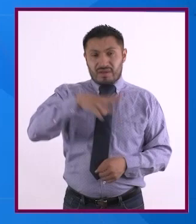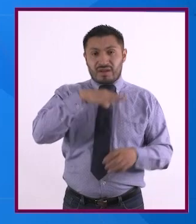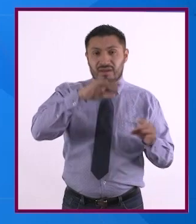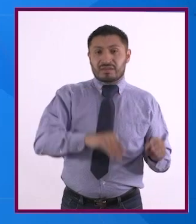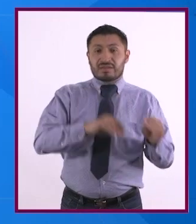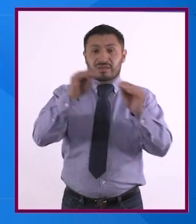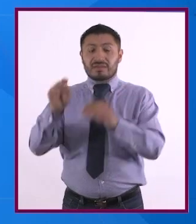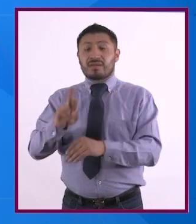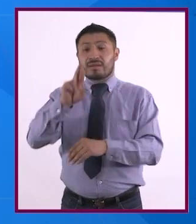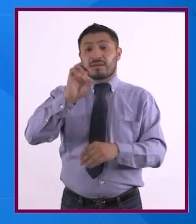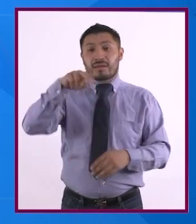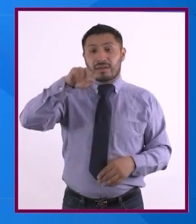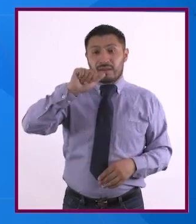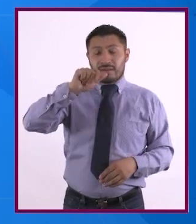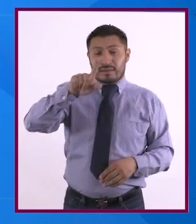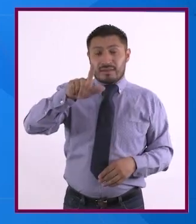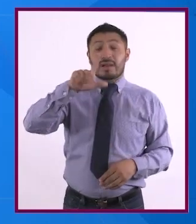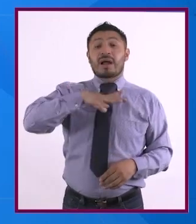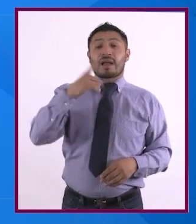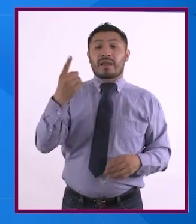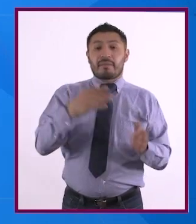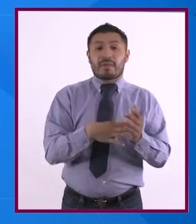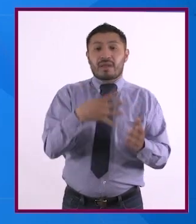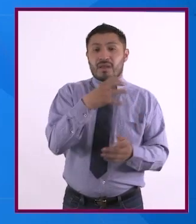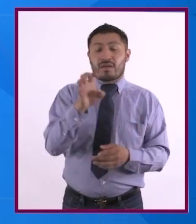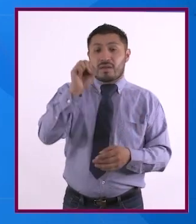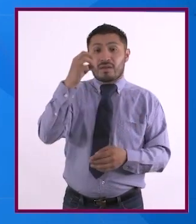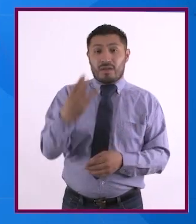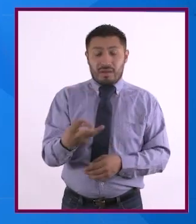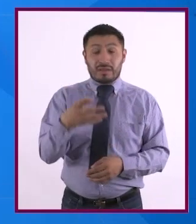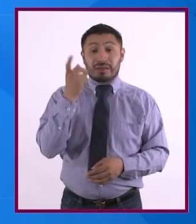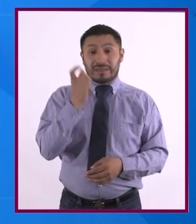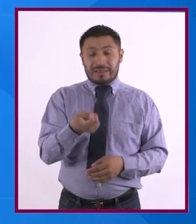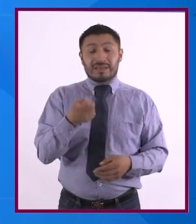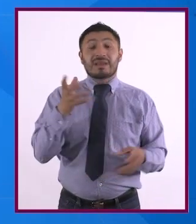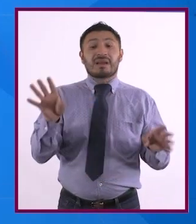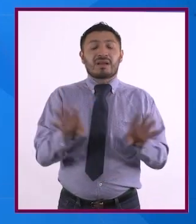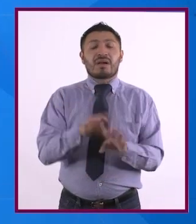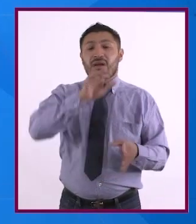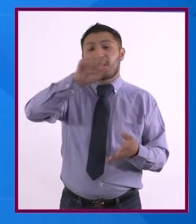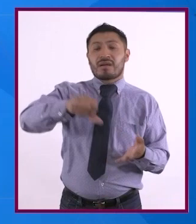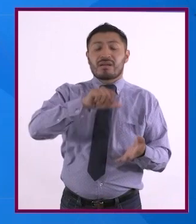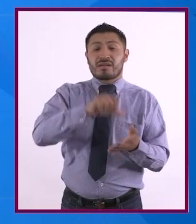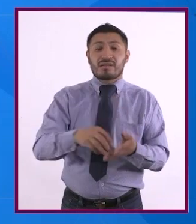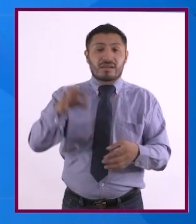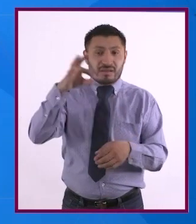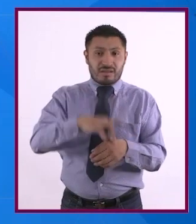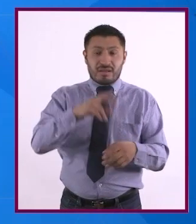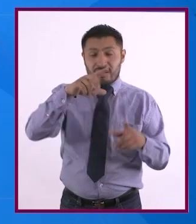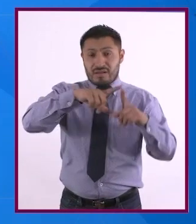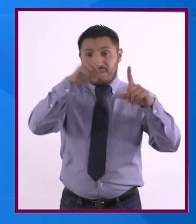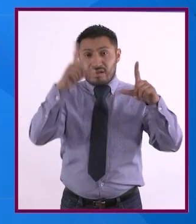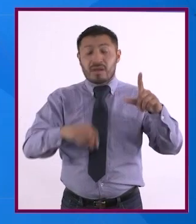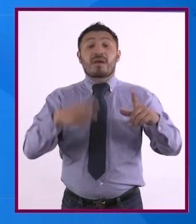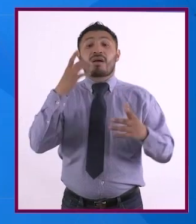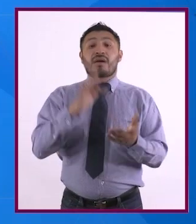trasplante renal que tuvo lugar en 1963? Fue realizado en el Centro Médico Nacional. Gracias a este, el paciente vivió